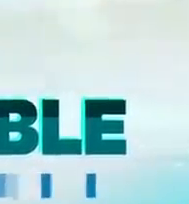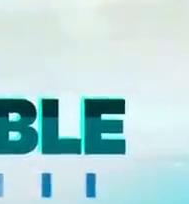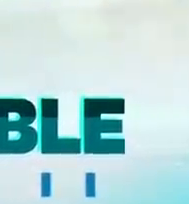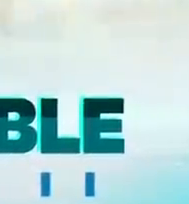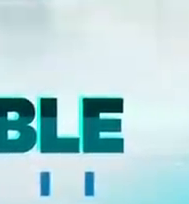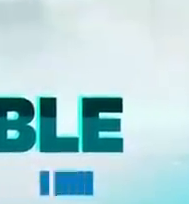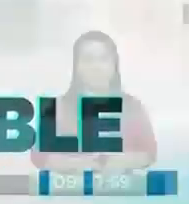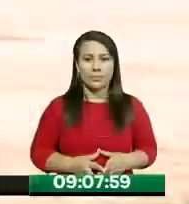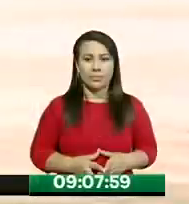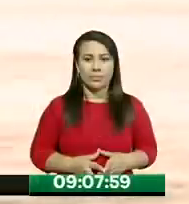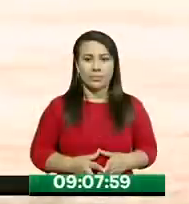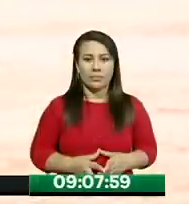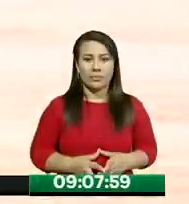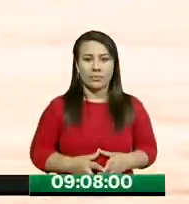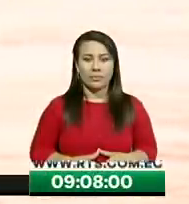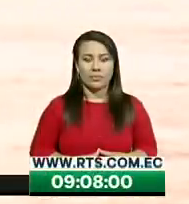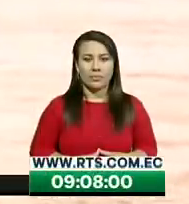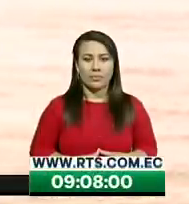Julio Gurumendi.